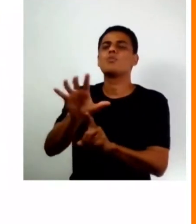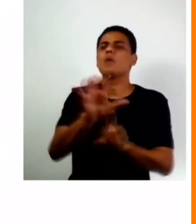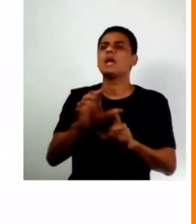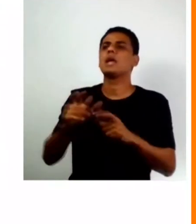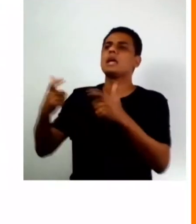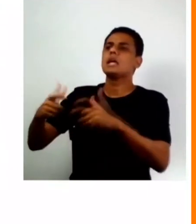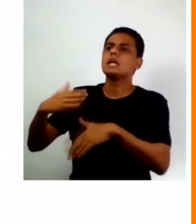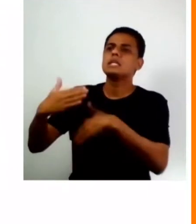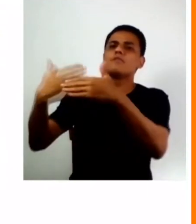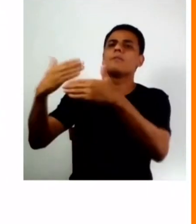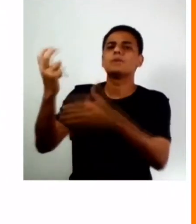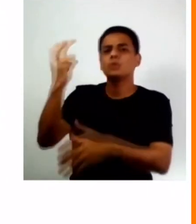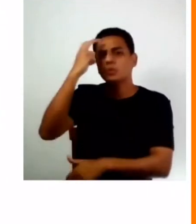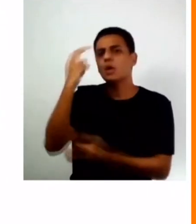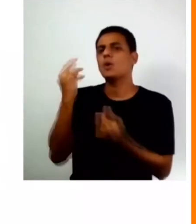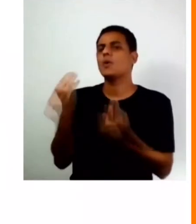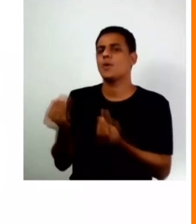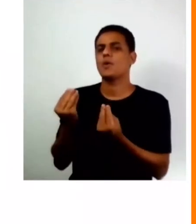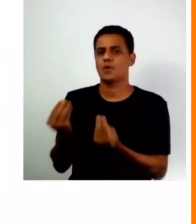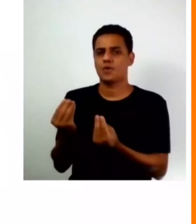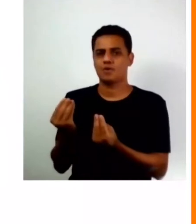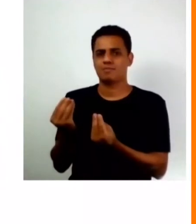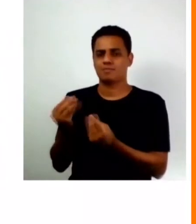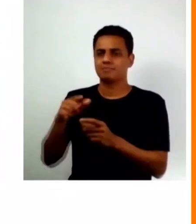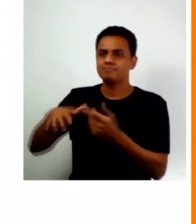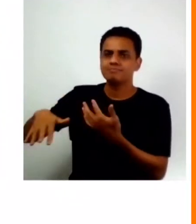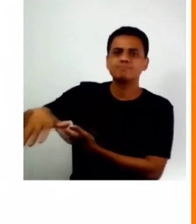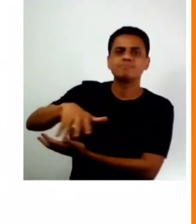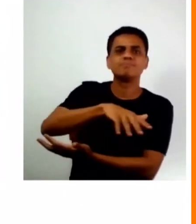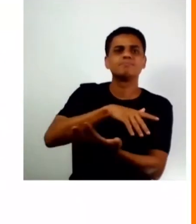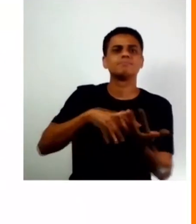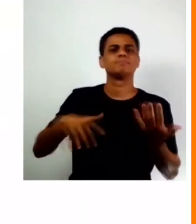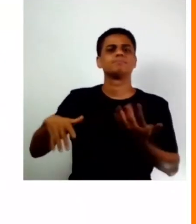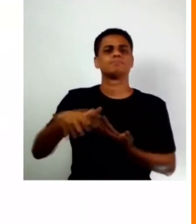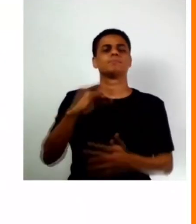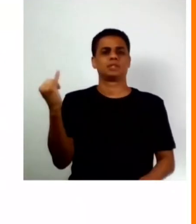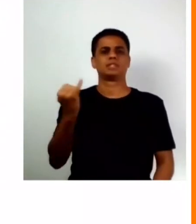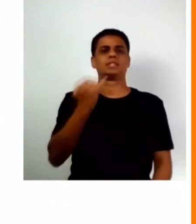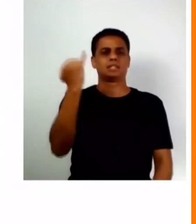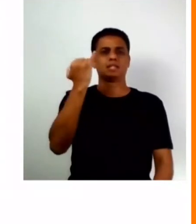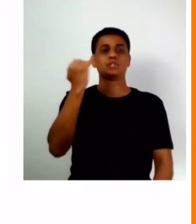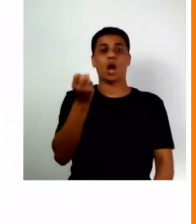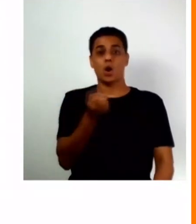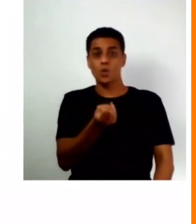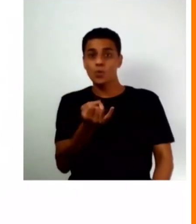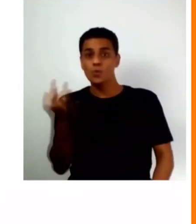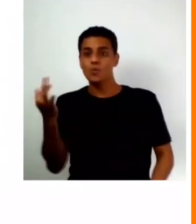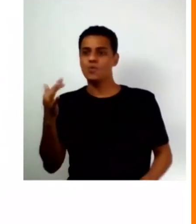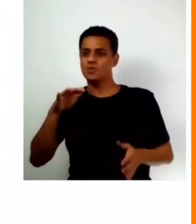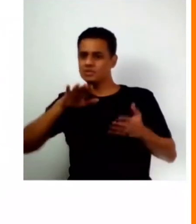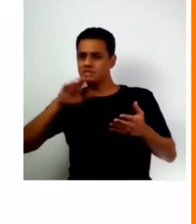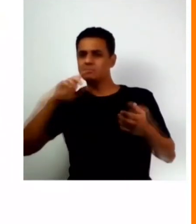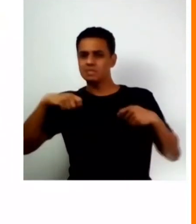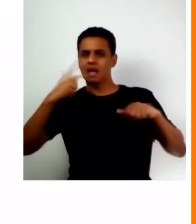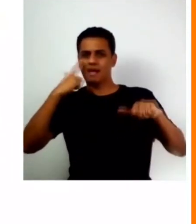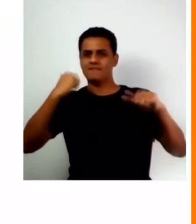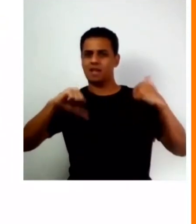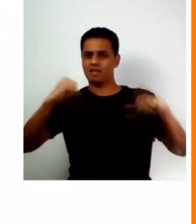cultura. E, en algunos entornos, quizá tendrá que equilibrar entre su función